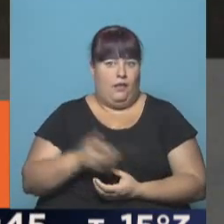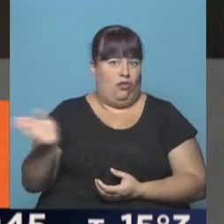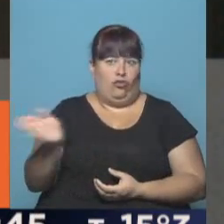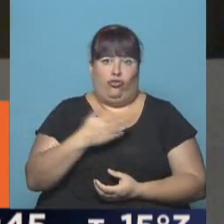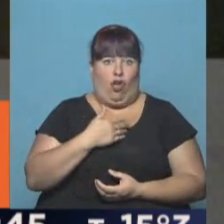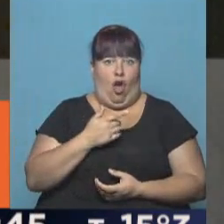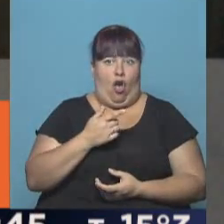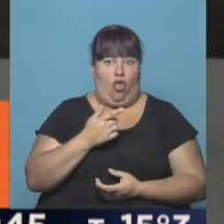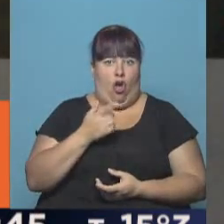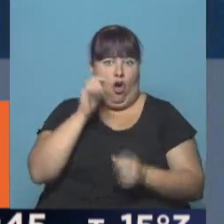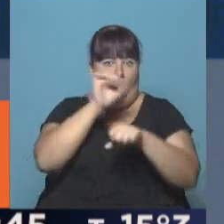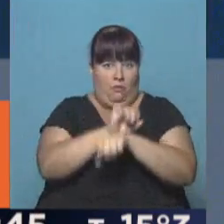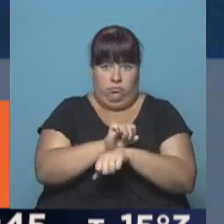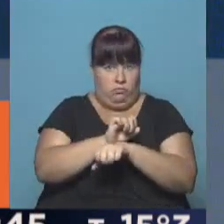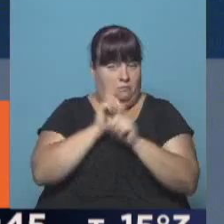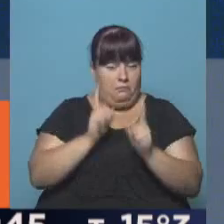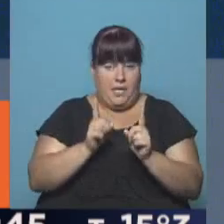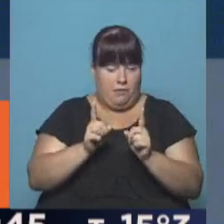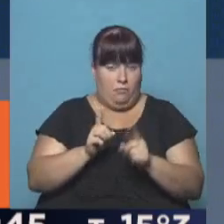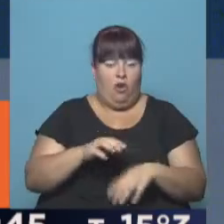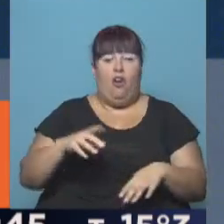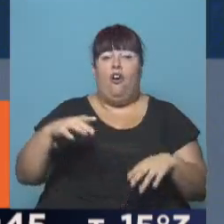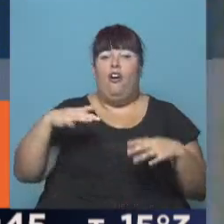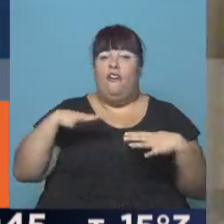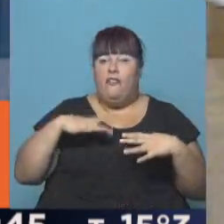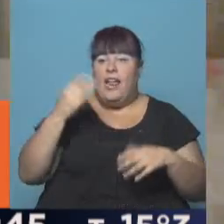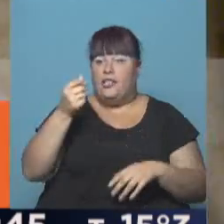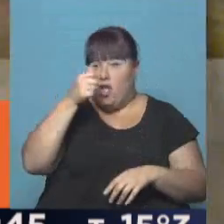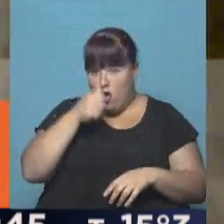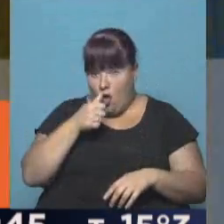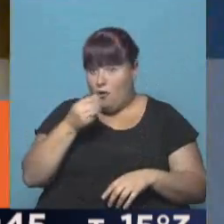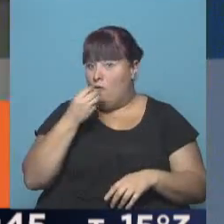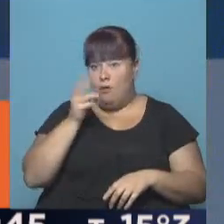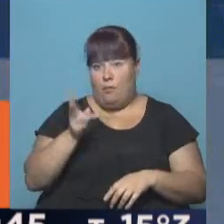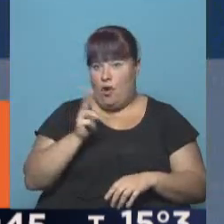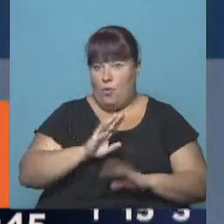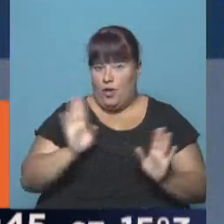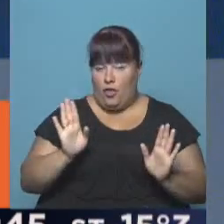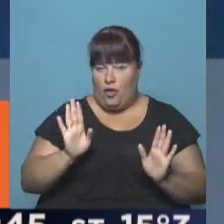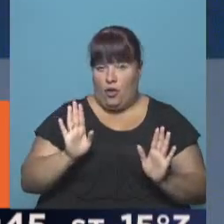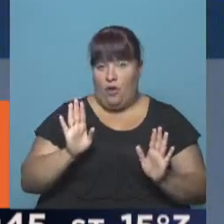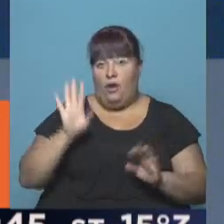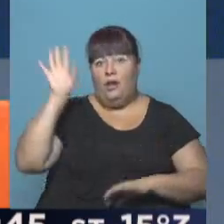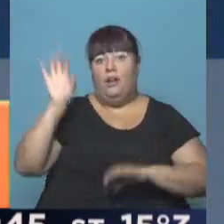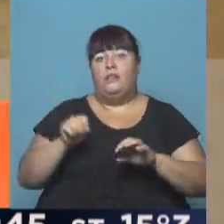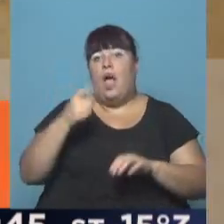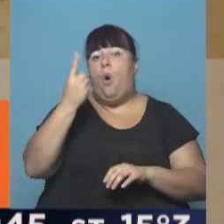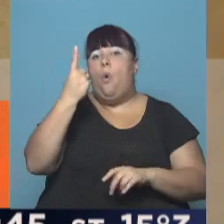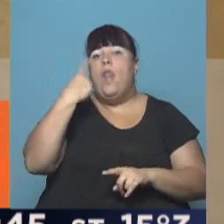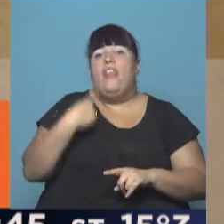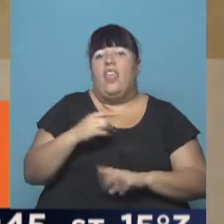todos los calabozos. El feriado y sábado y domingo no se comía, así que traían comida una vez por